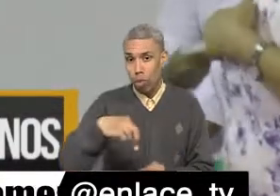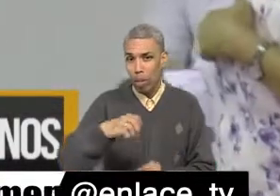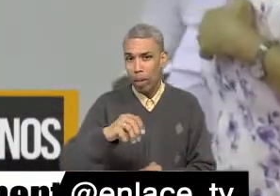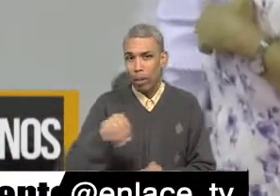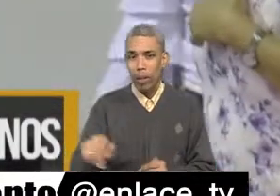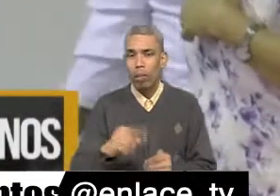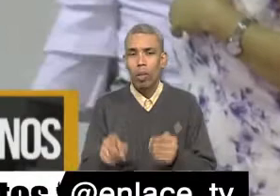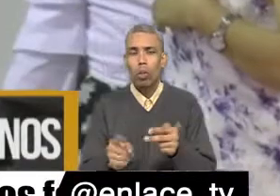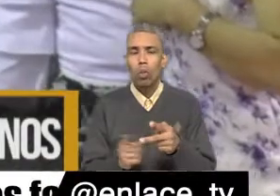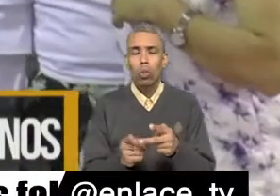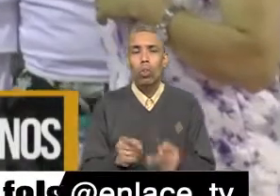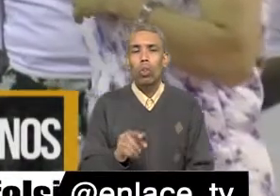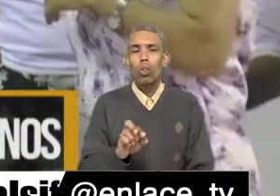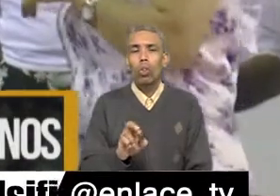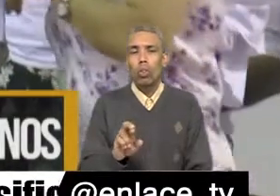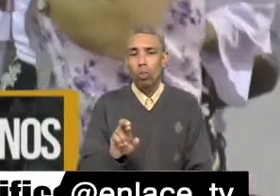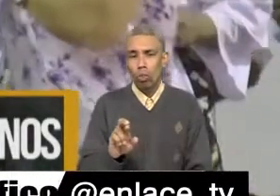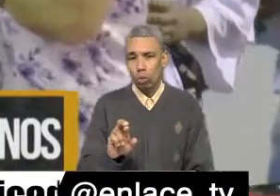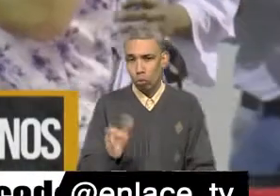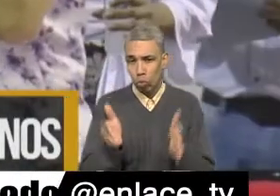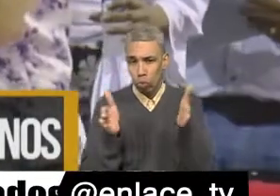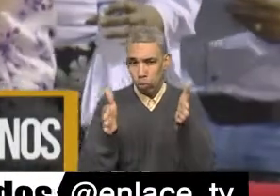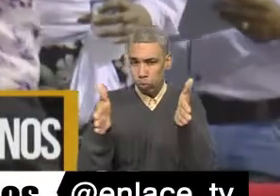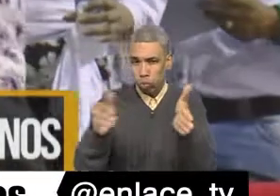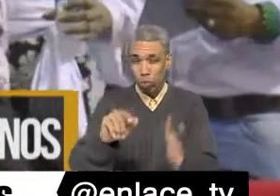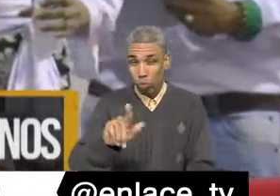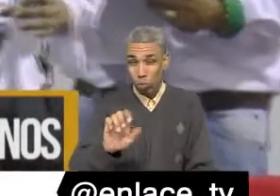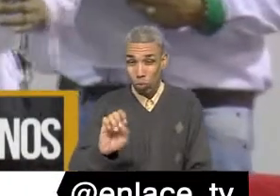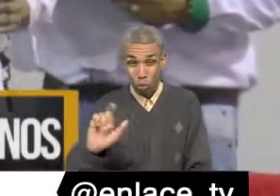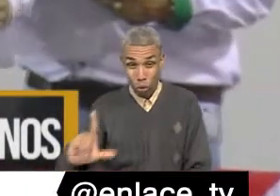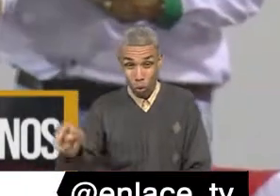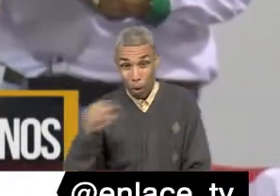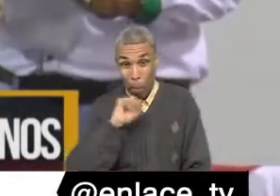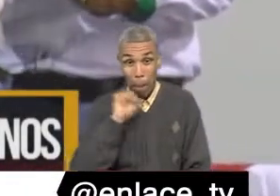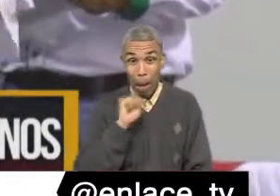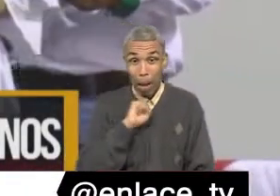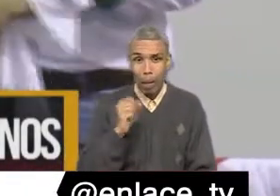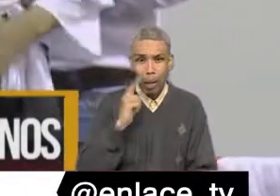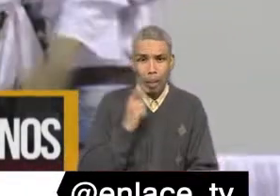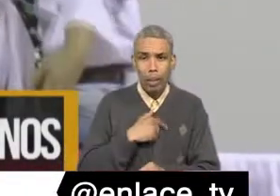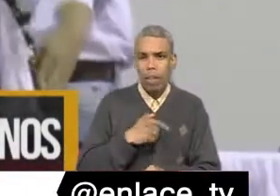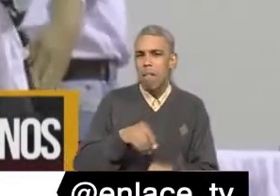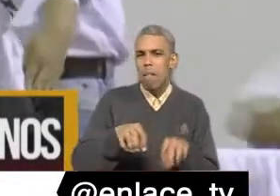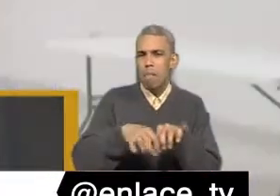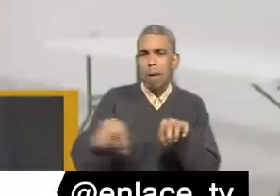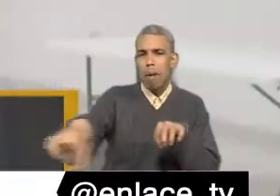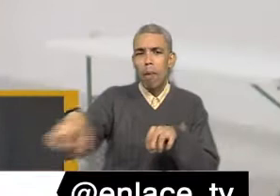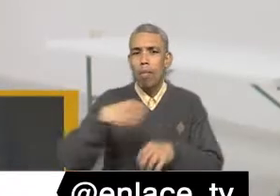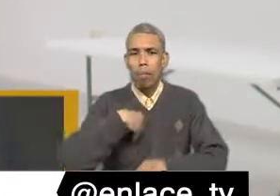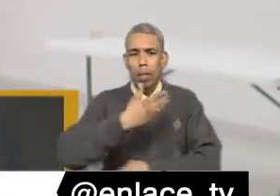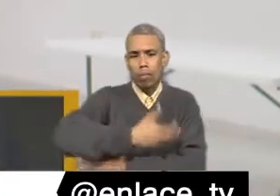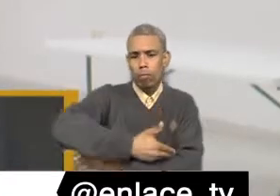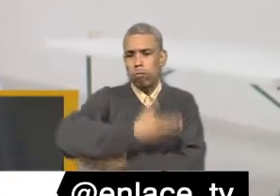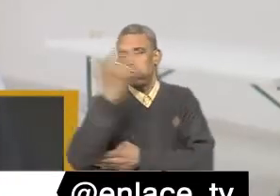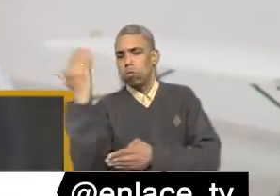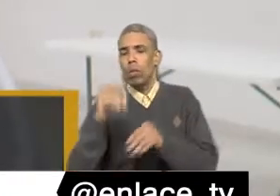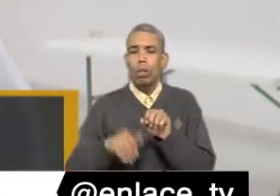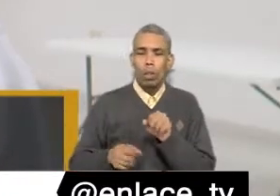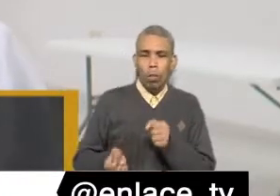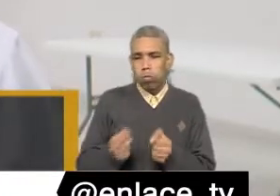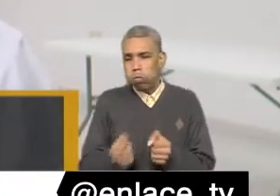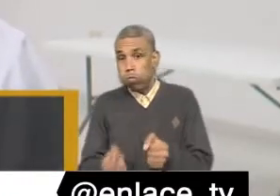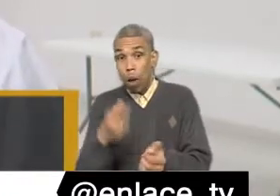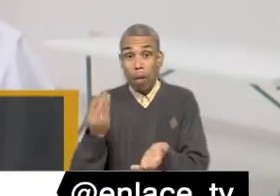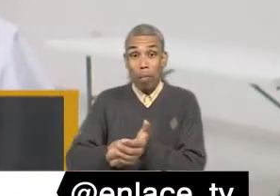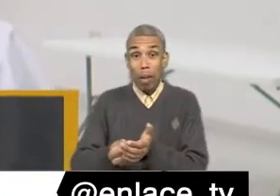3 peajes de ida y regreso, 3 y 3 entre Barranca y Bucaramanga, y tenemos la posibilidad de sacar